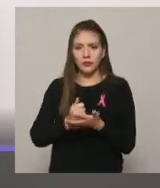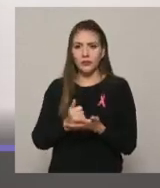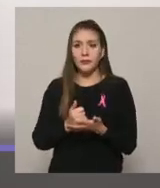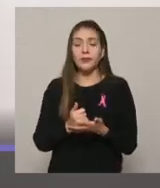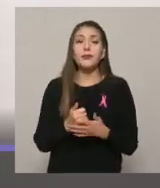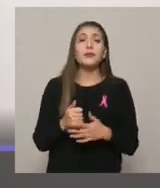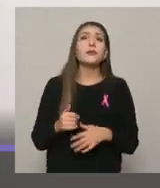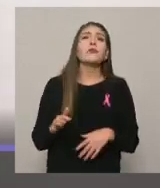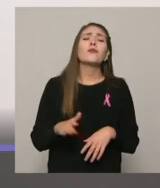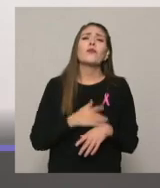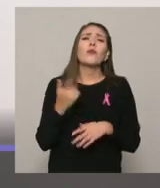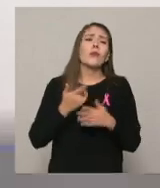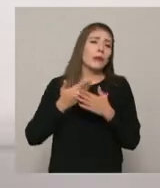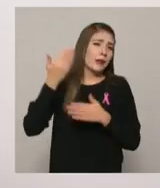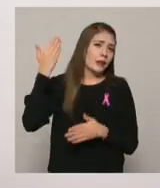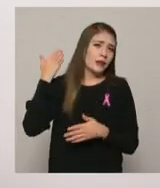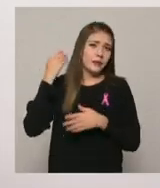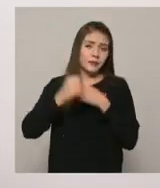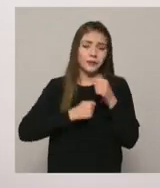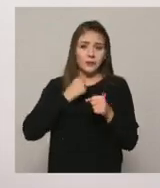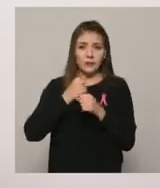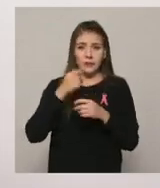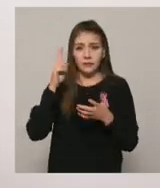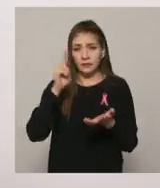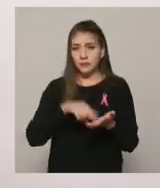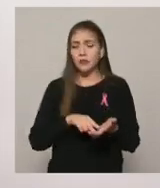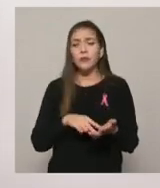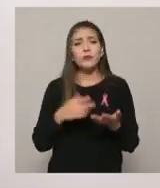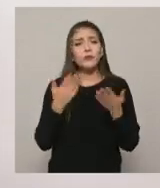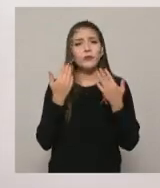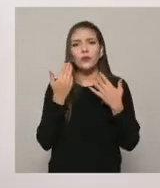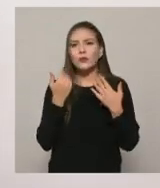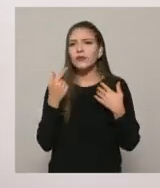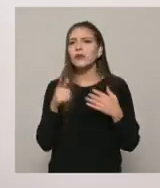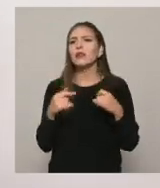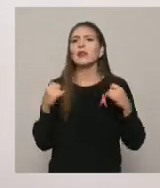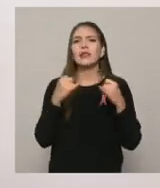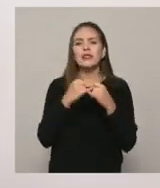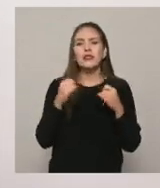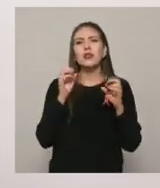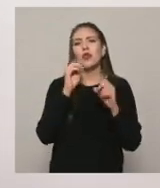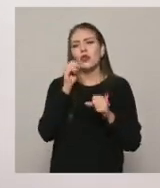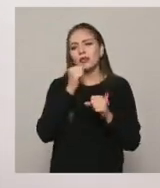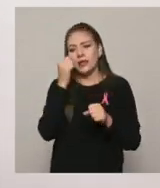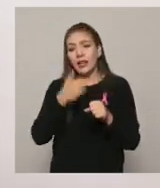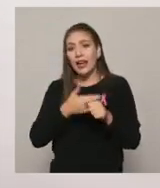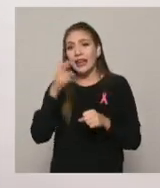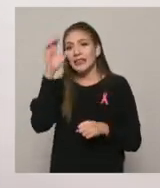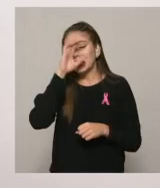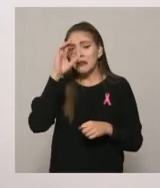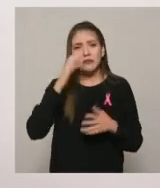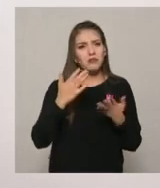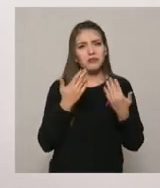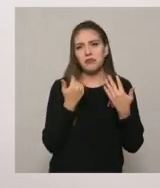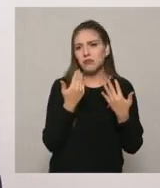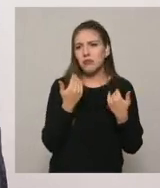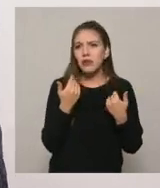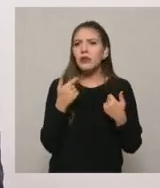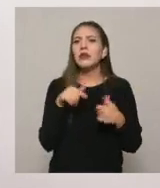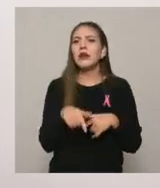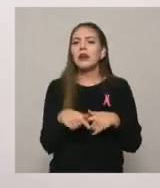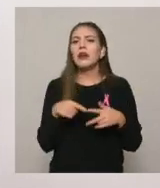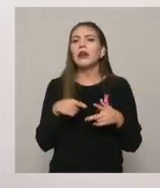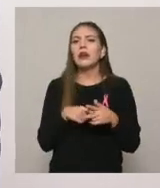en el año 2000 no había ni siquiera institutos estatales de ciencia, secretarías de ciencia. Ha ido haciéndose